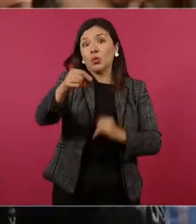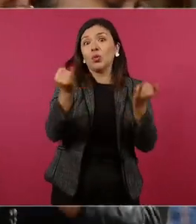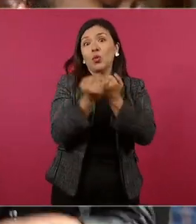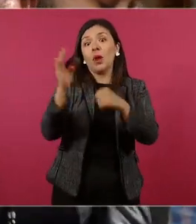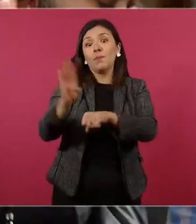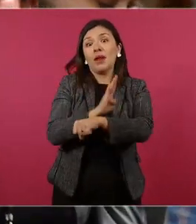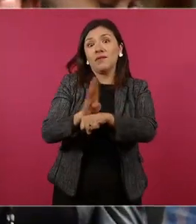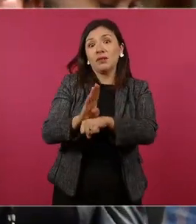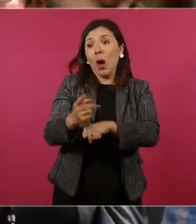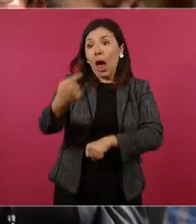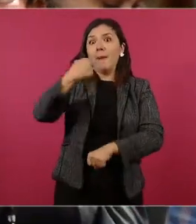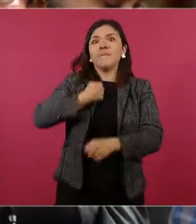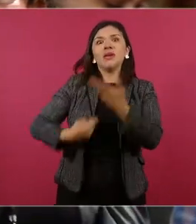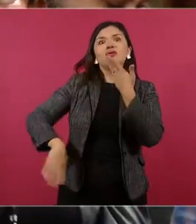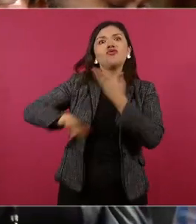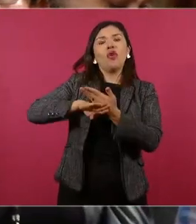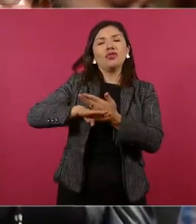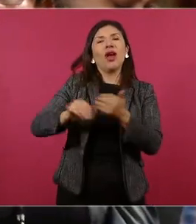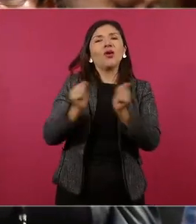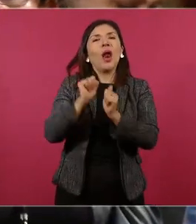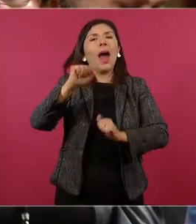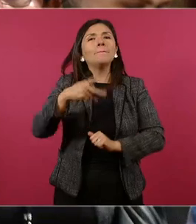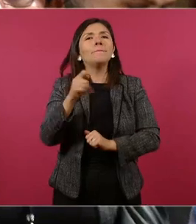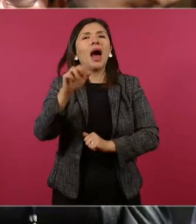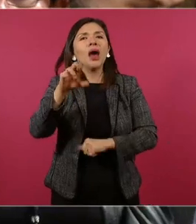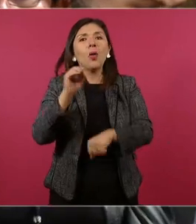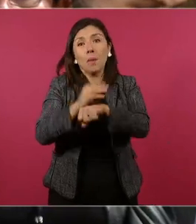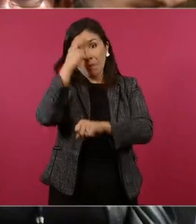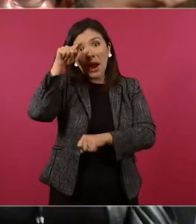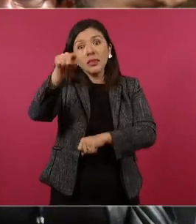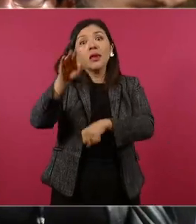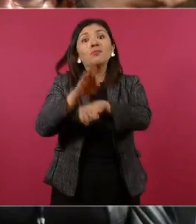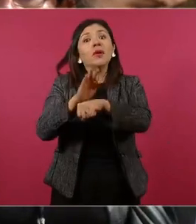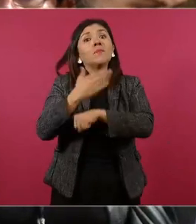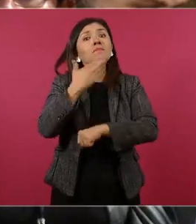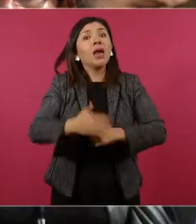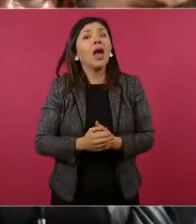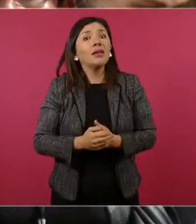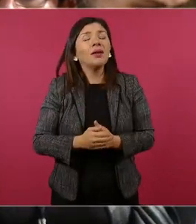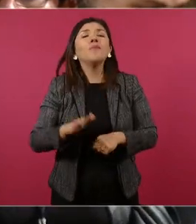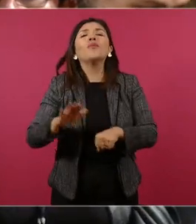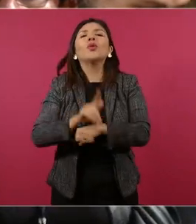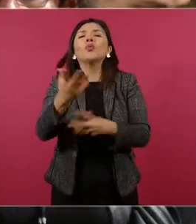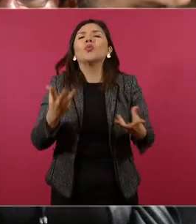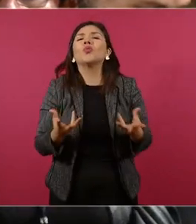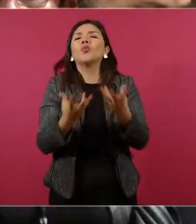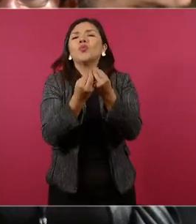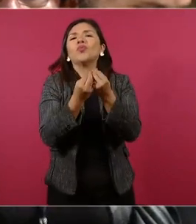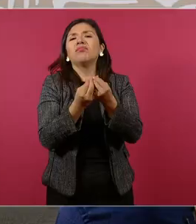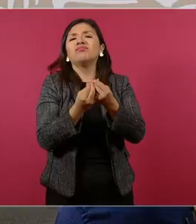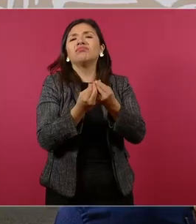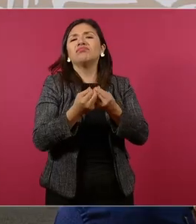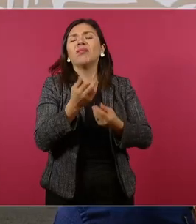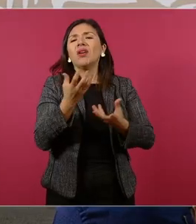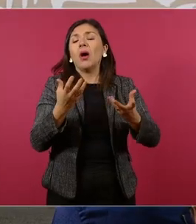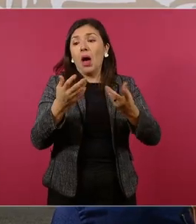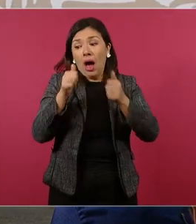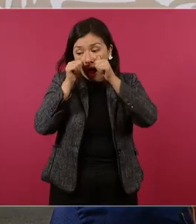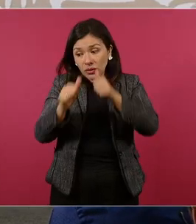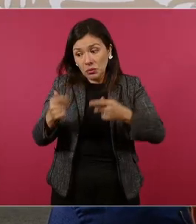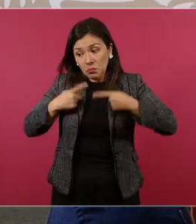mí fueron en contra mía con el amparo que puse se lo beneficiaron a usted porque están con el poder no están con el